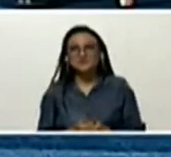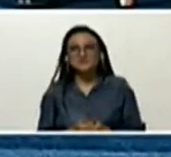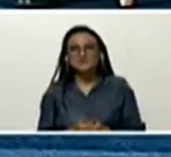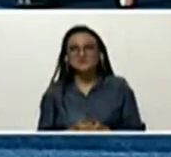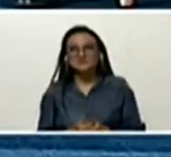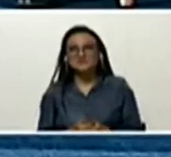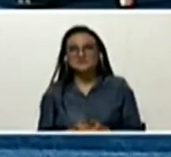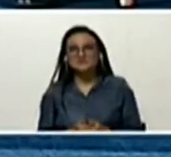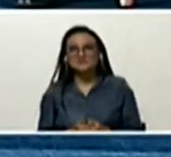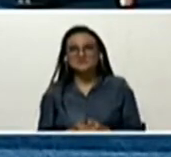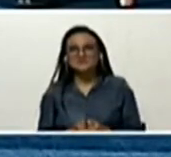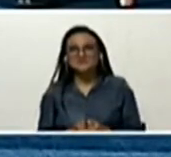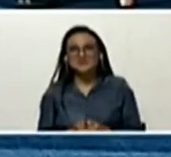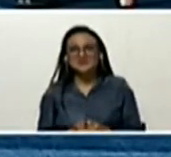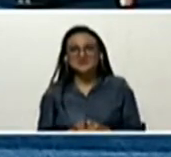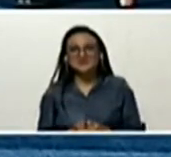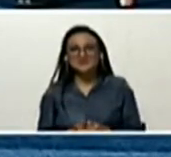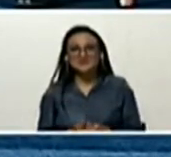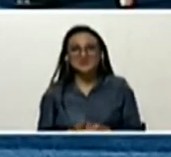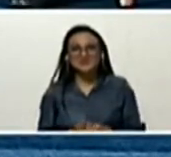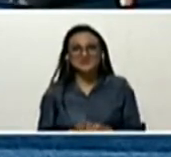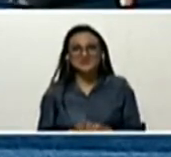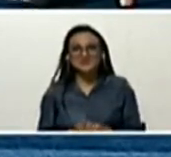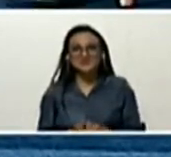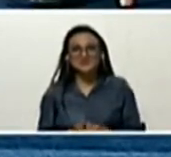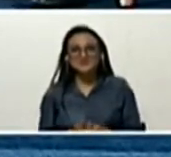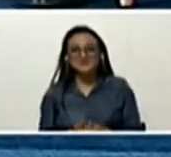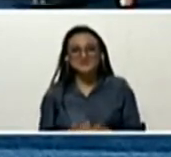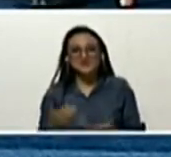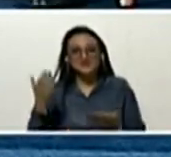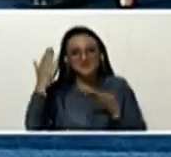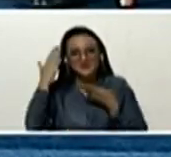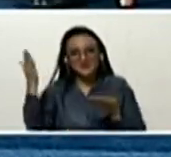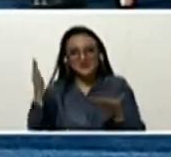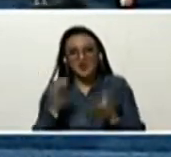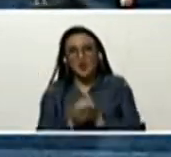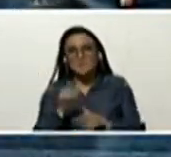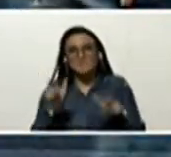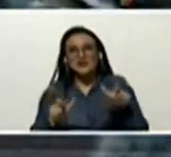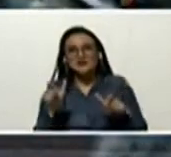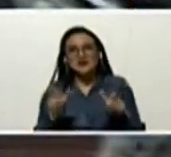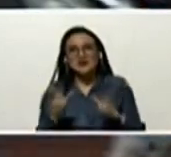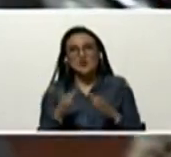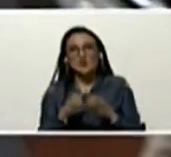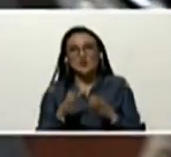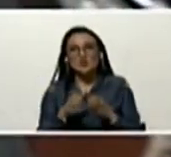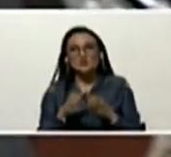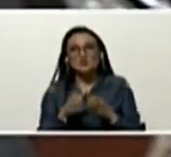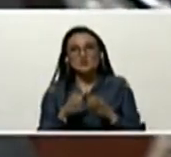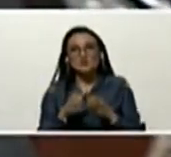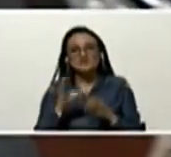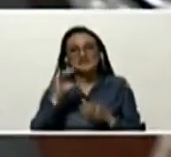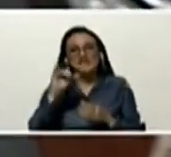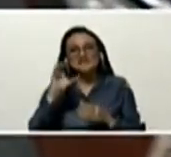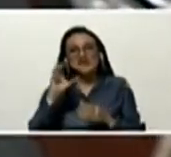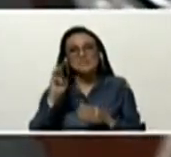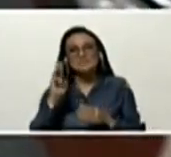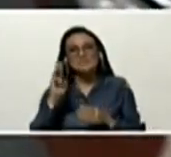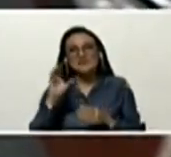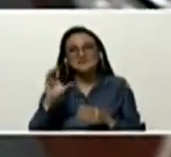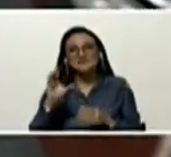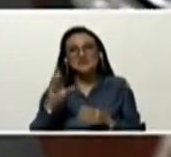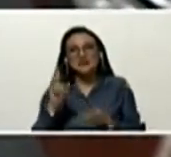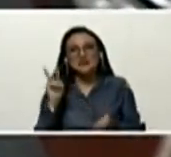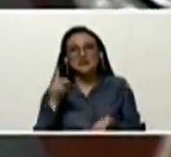Inmaduro. Presidente, lo interrumpo para saludar a los compañeros del Cuerpo de Investigaciones Científicas Penales y Criminalísticas que